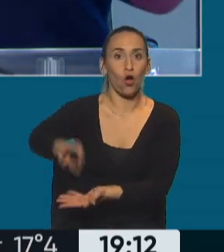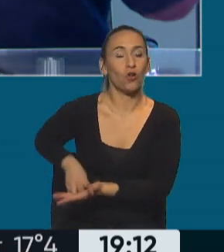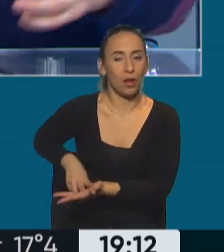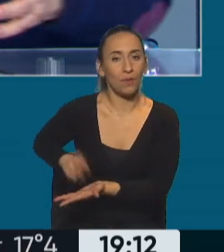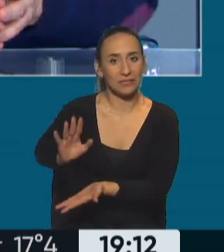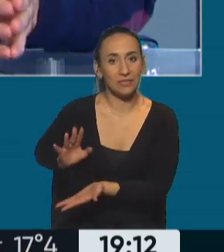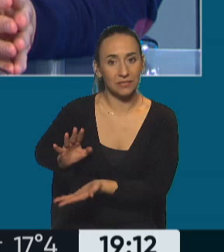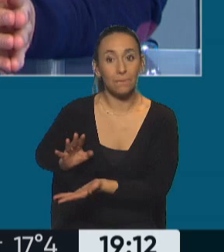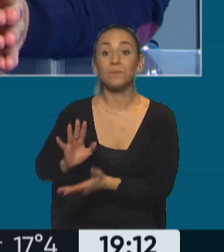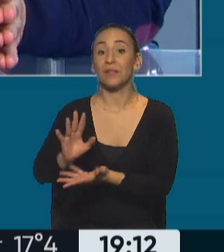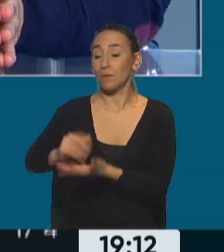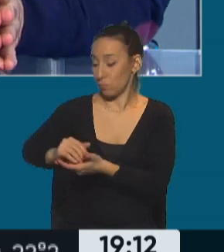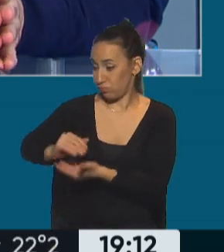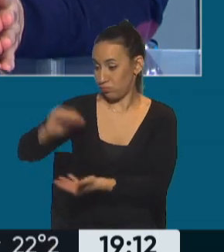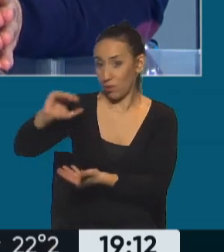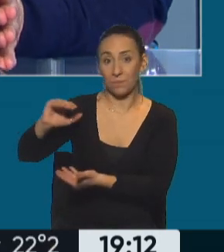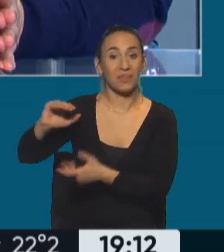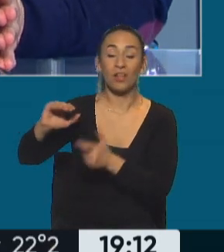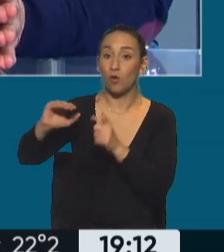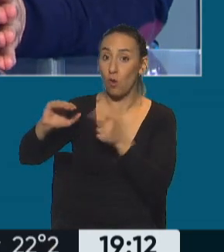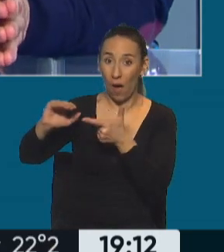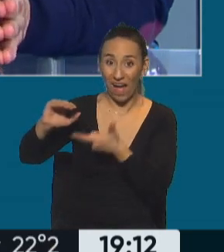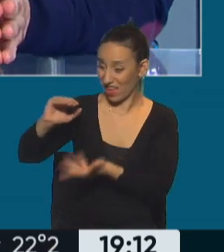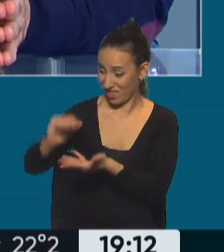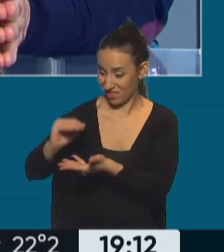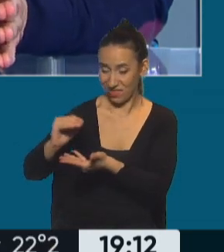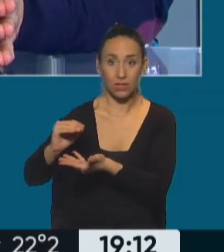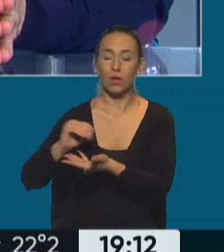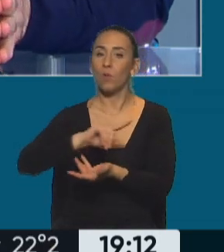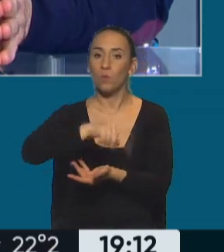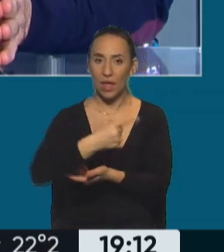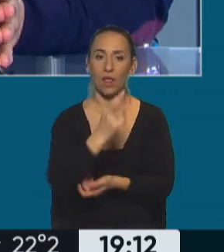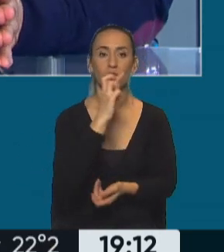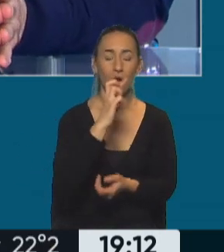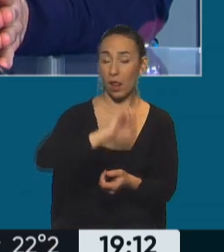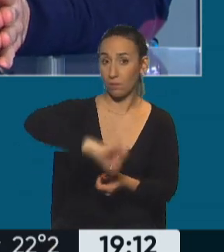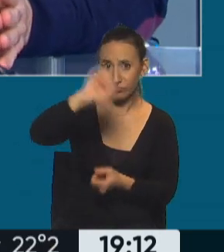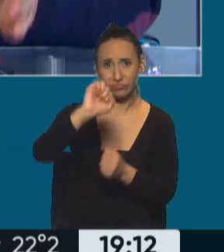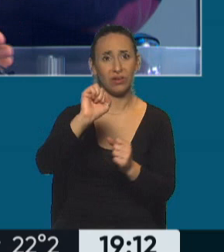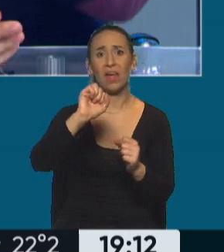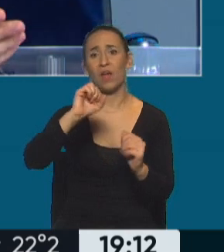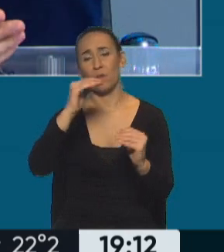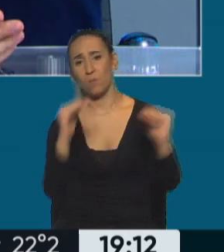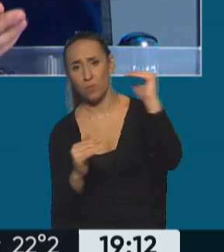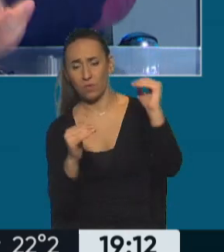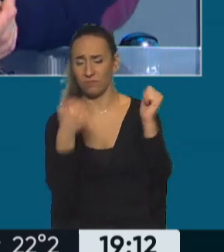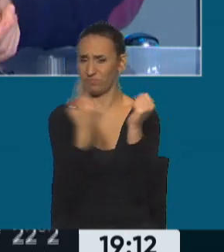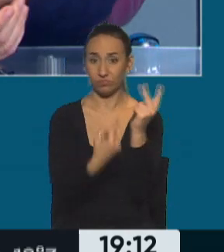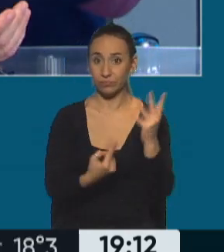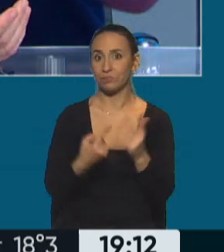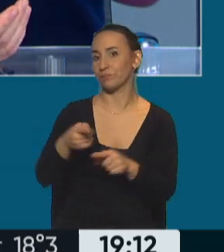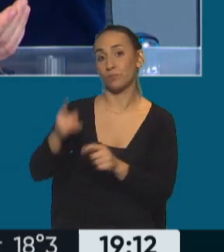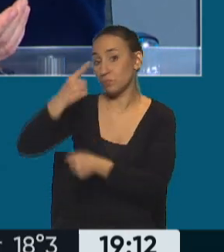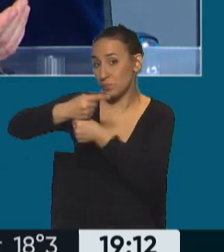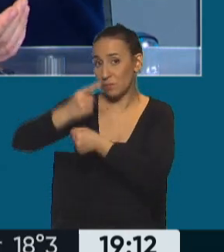las operaciones de desestabilización cambiaria. Así que el Central tiene que recomponer urgentes reservas. Me parece que en ese